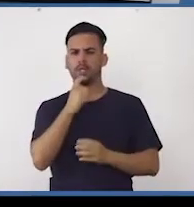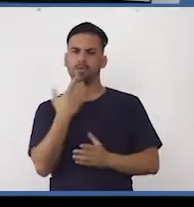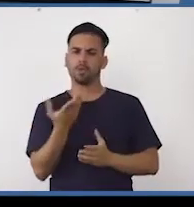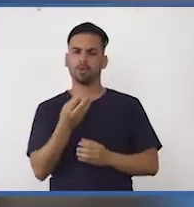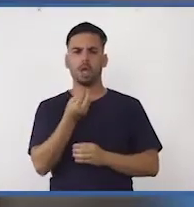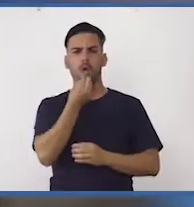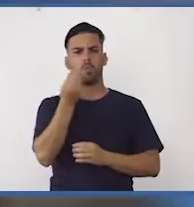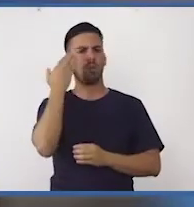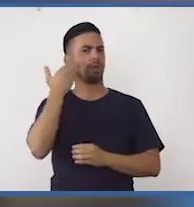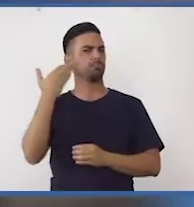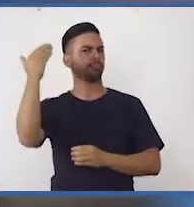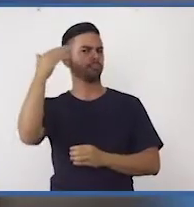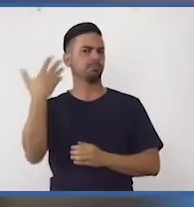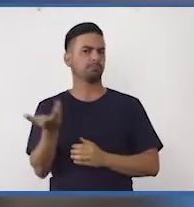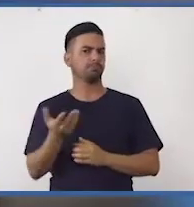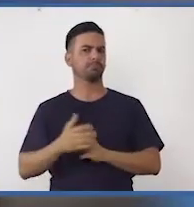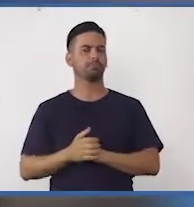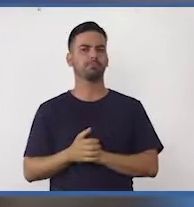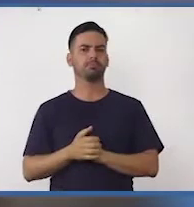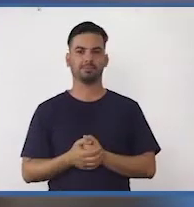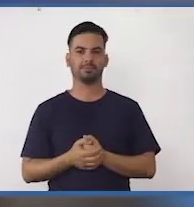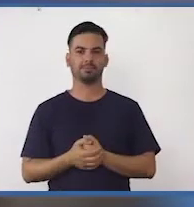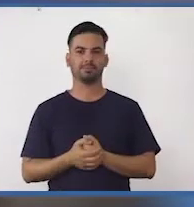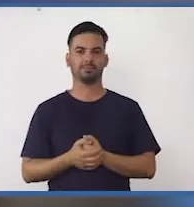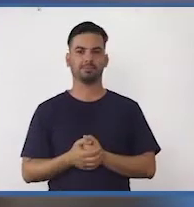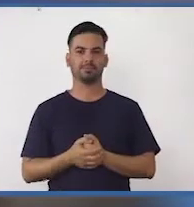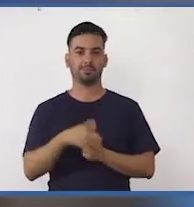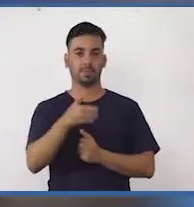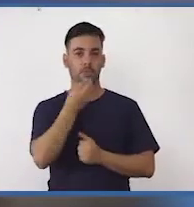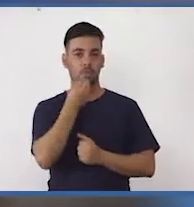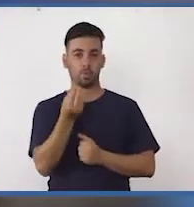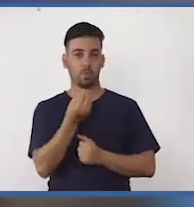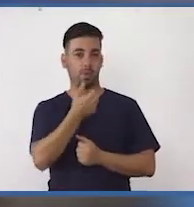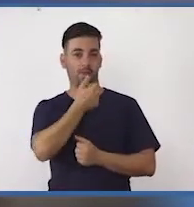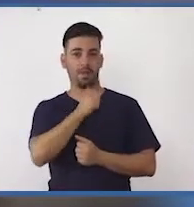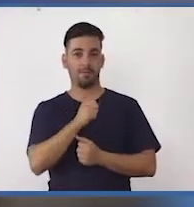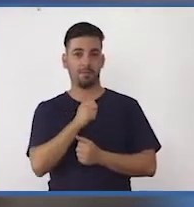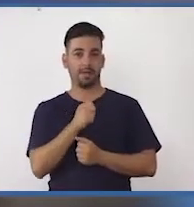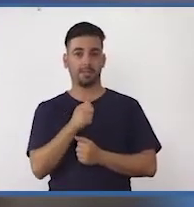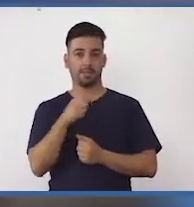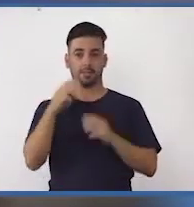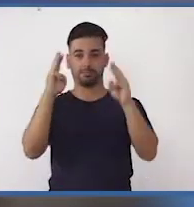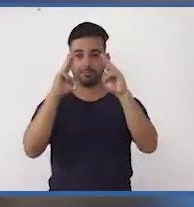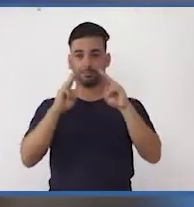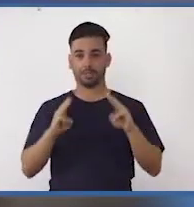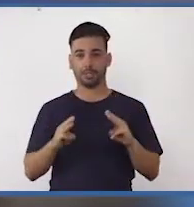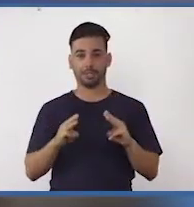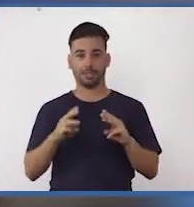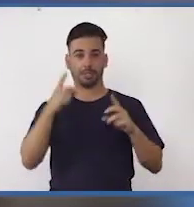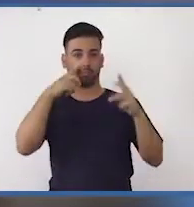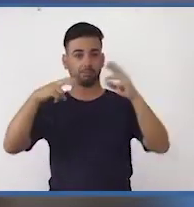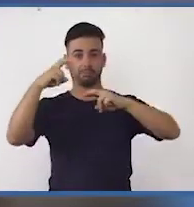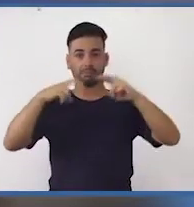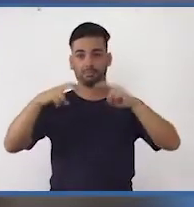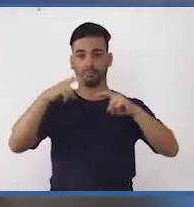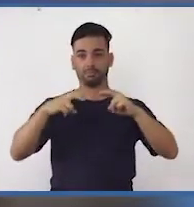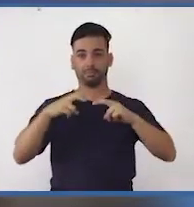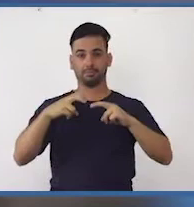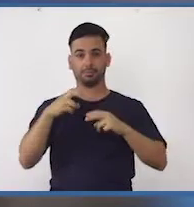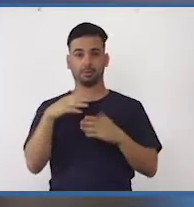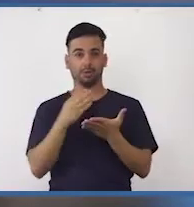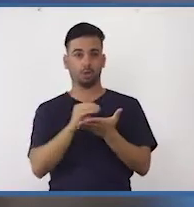determinado momento determinado. Puede acceder al portal Cubaeduca, que está hoy libre de